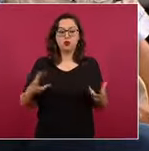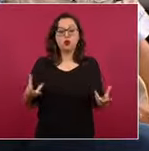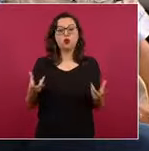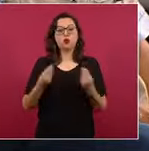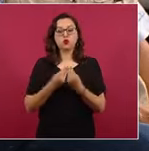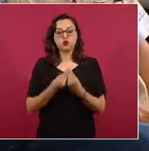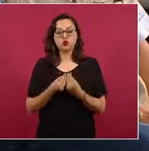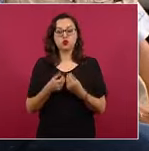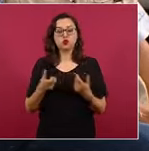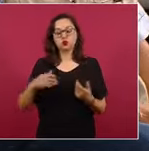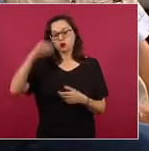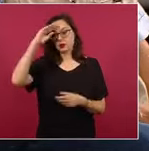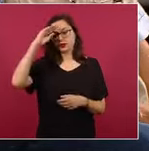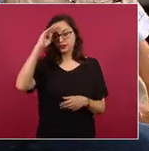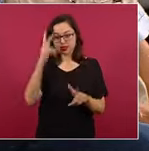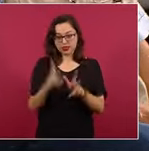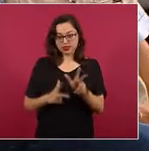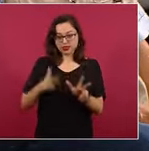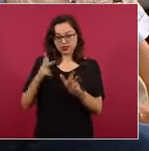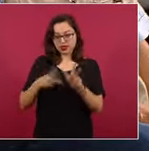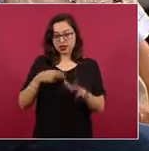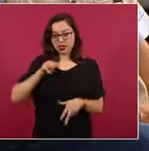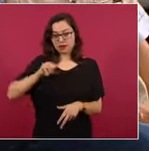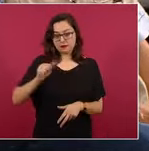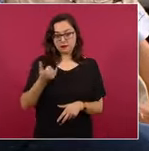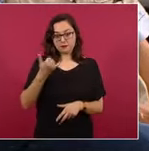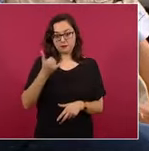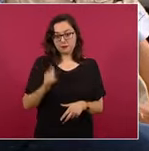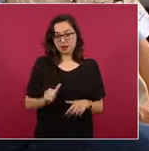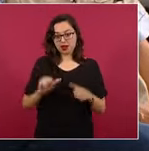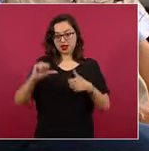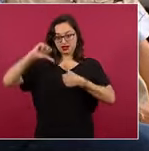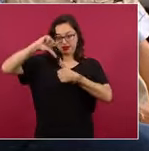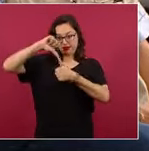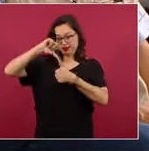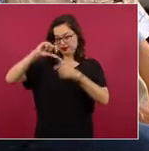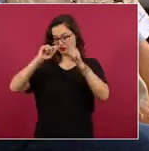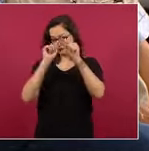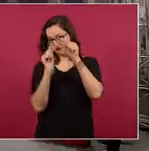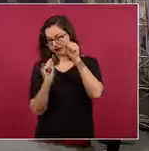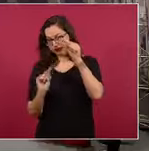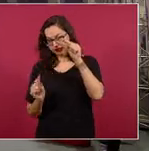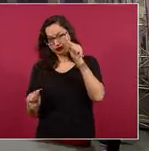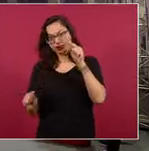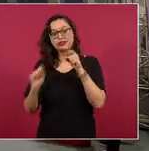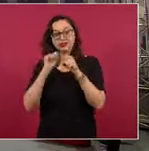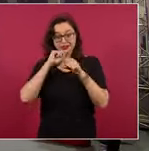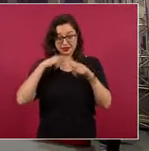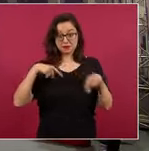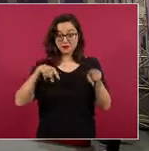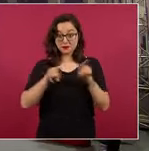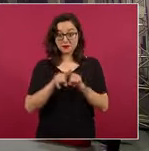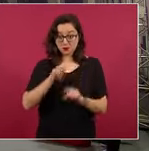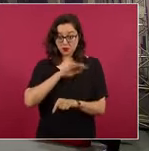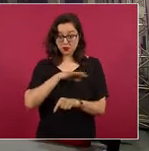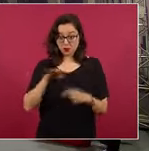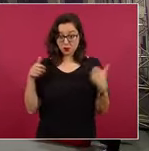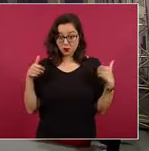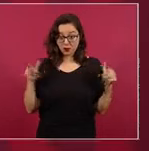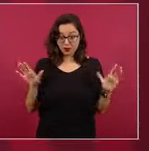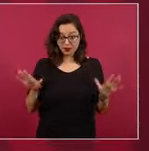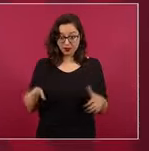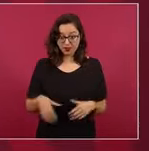vía del Tren Maya y así comunicar a estos países de la región? Gracias. Bueno, yo creo que en el